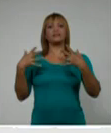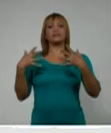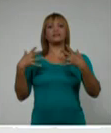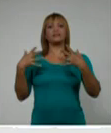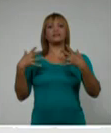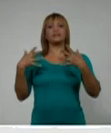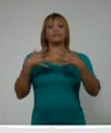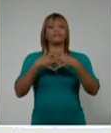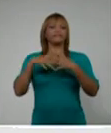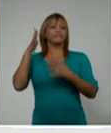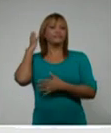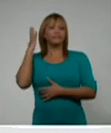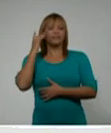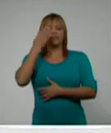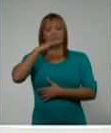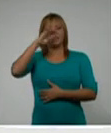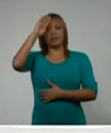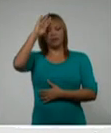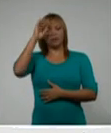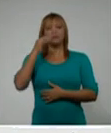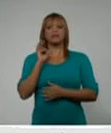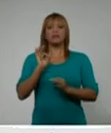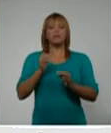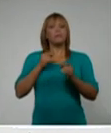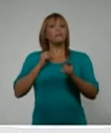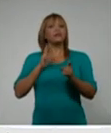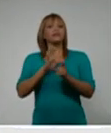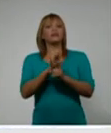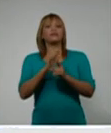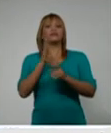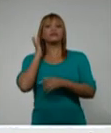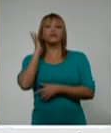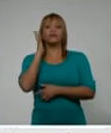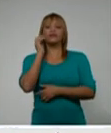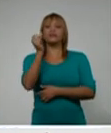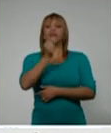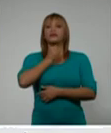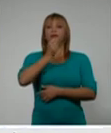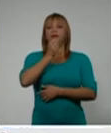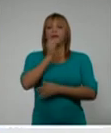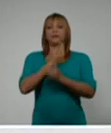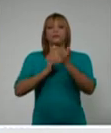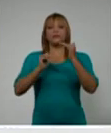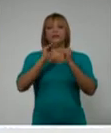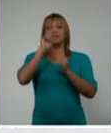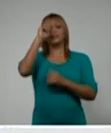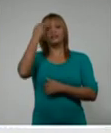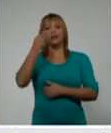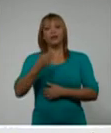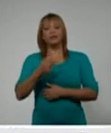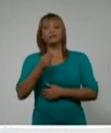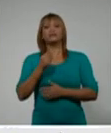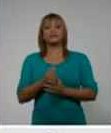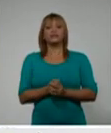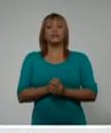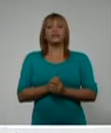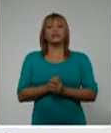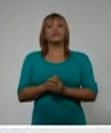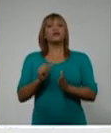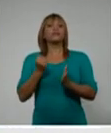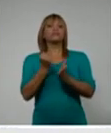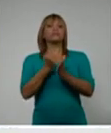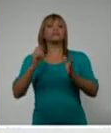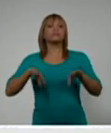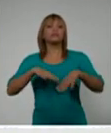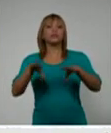de la República de Cuba. De inmediato iniciamos la conferencia de prensa del Ministerio de Salud Pública sobre la actualización de la